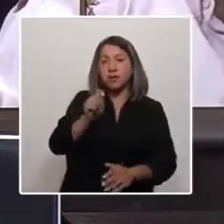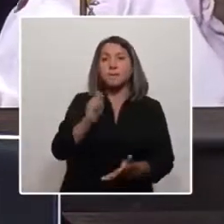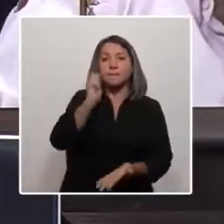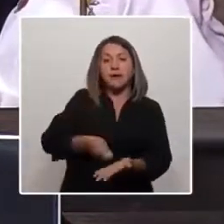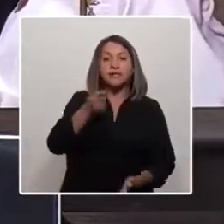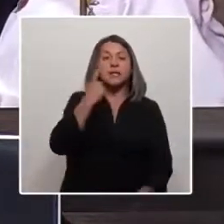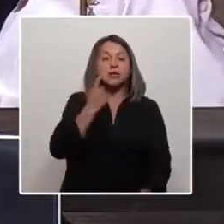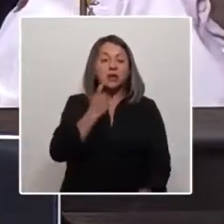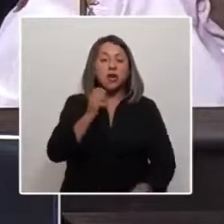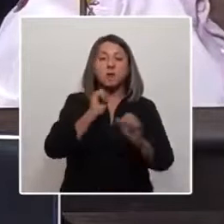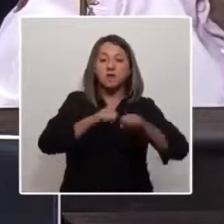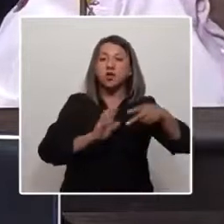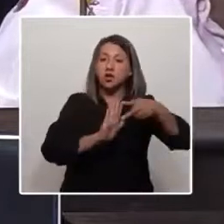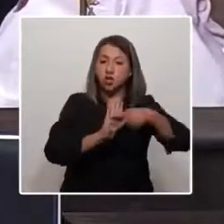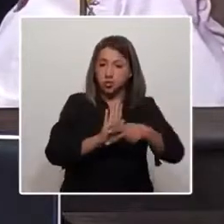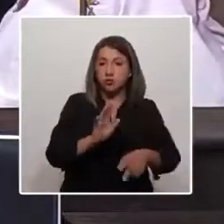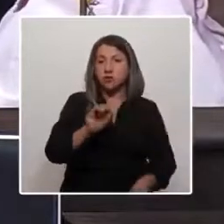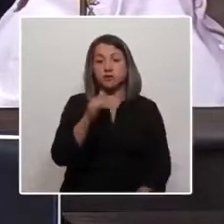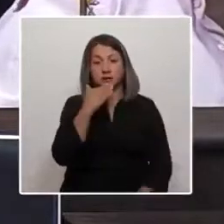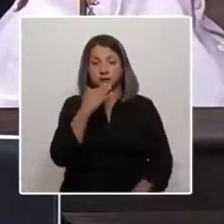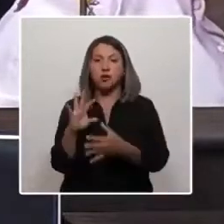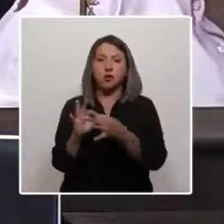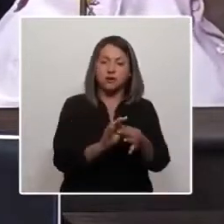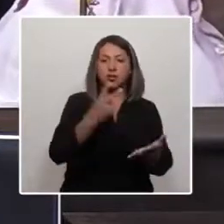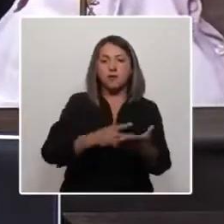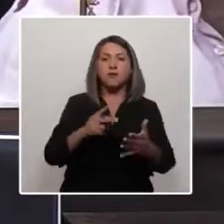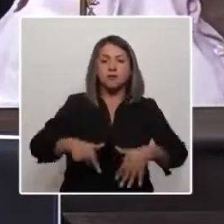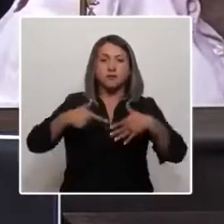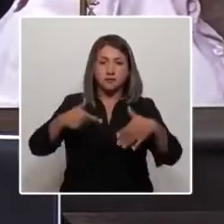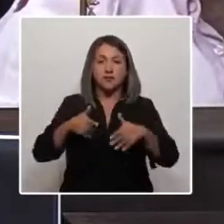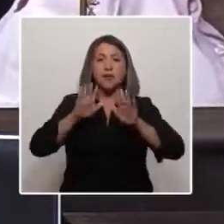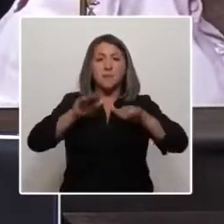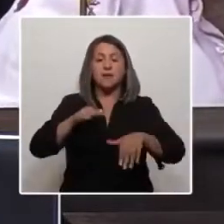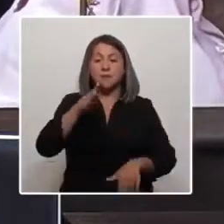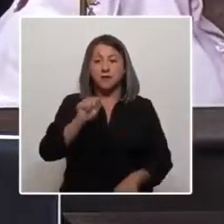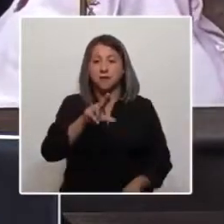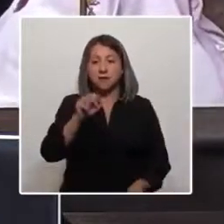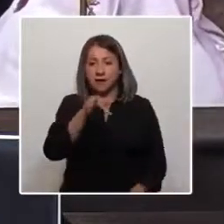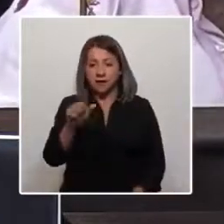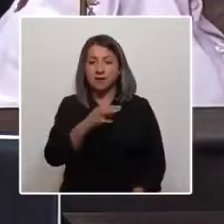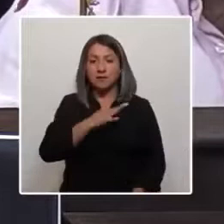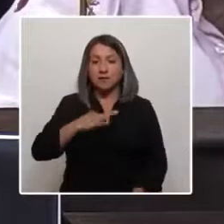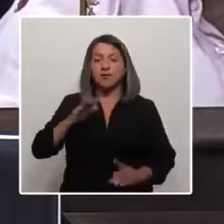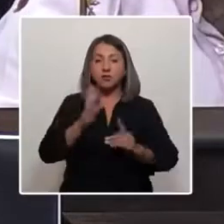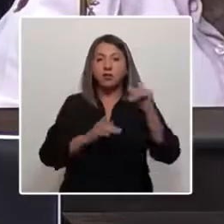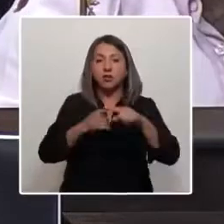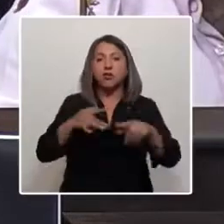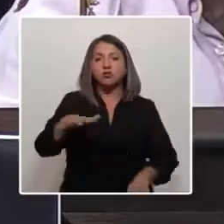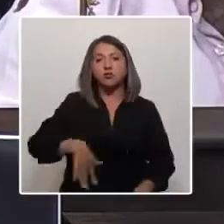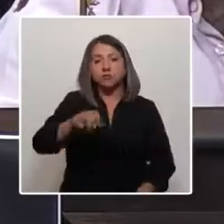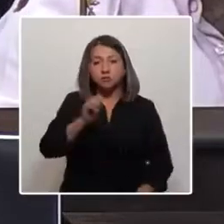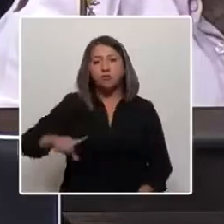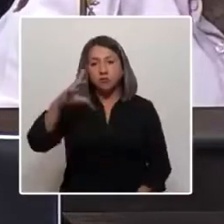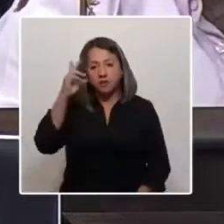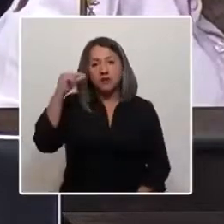normas. Es coherente además con el hecho de que en 2017 el mismo Barraza, mientras fuera ministro de Desarrollo Social, impulsara la